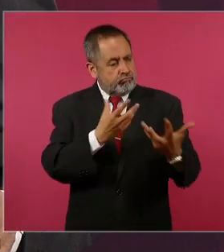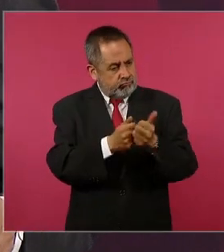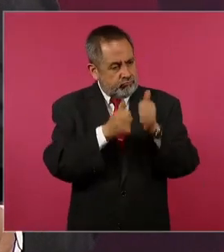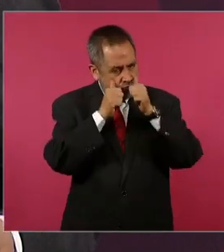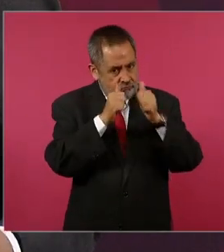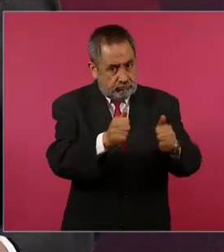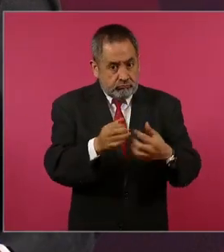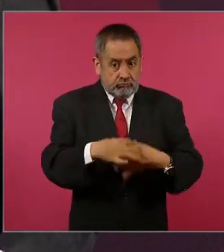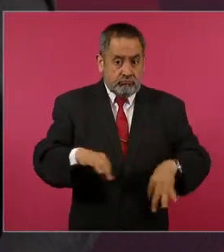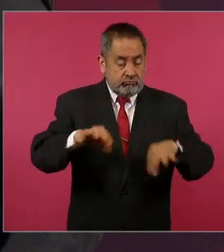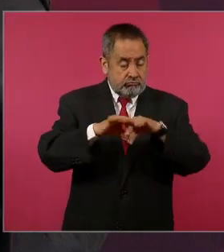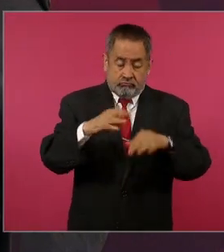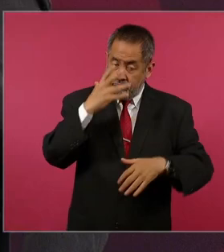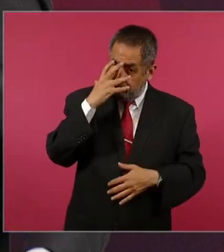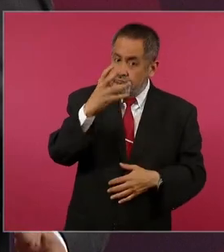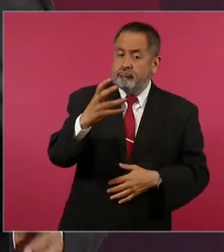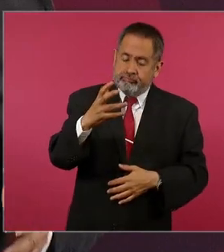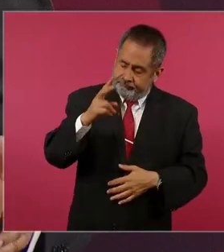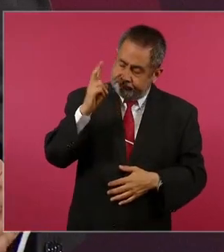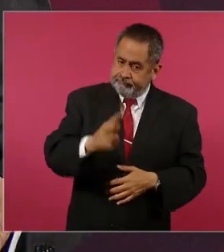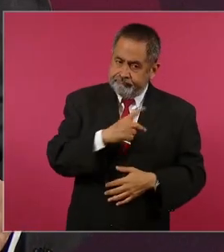pues, muy serio